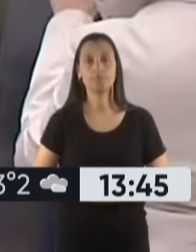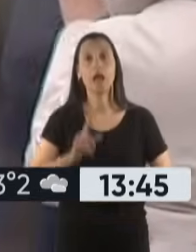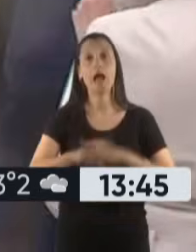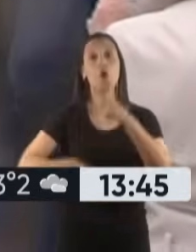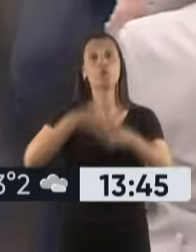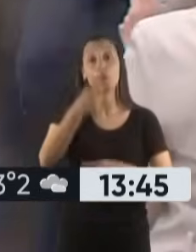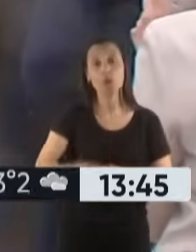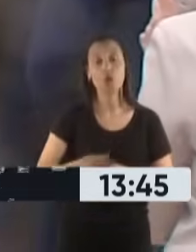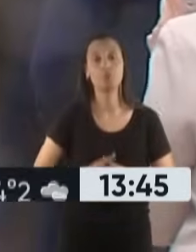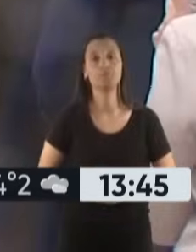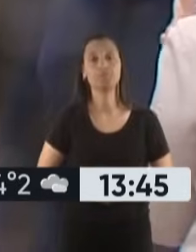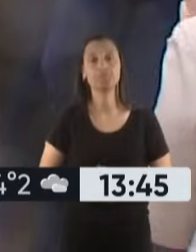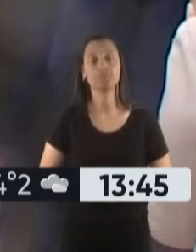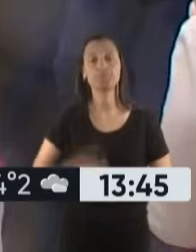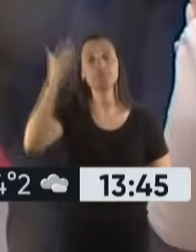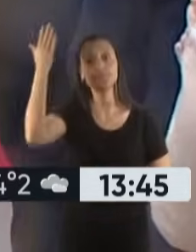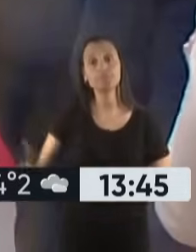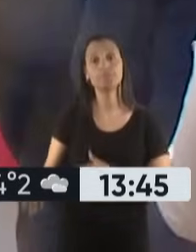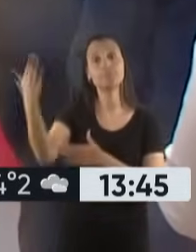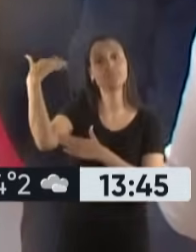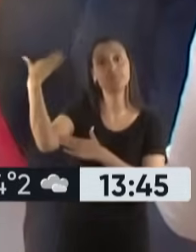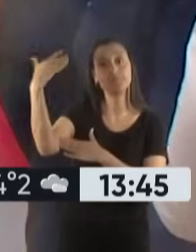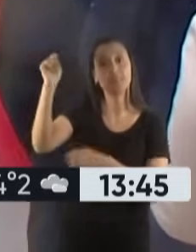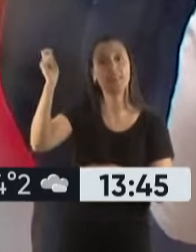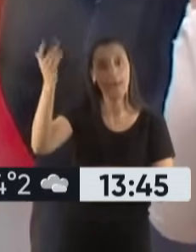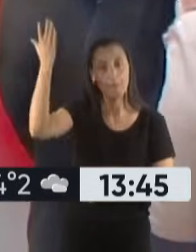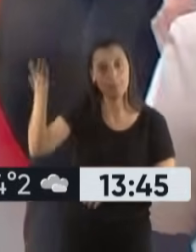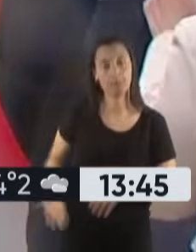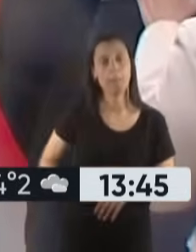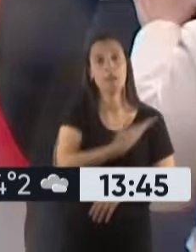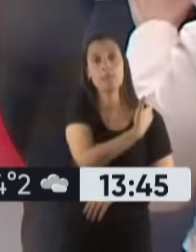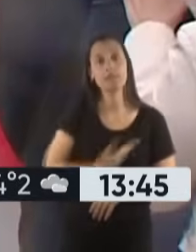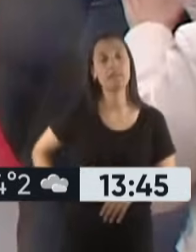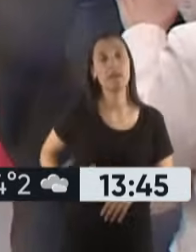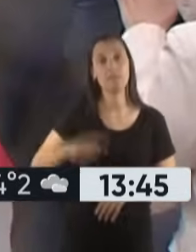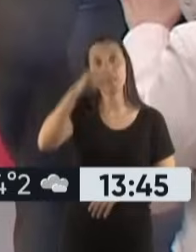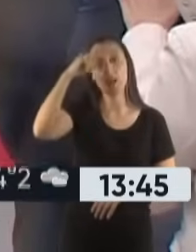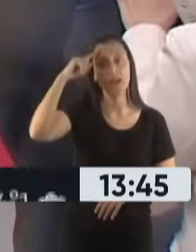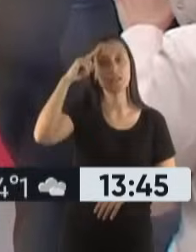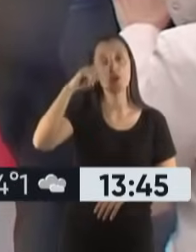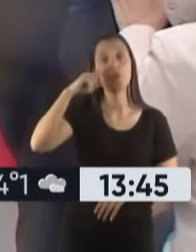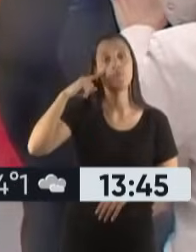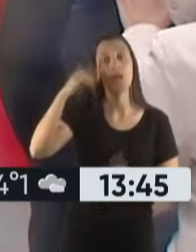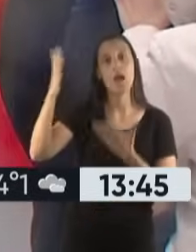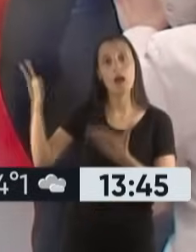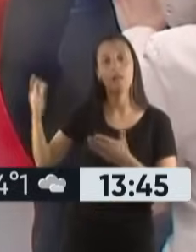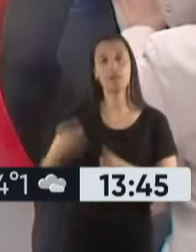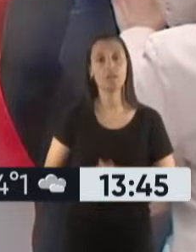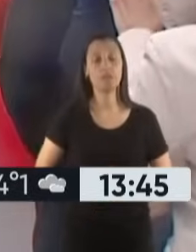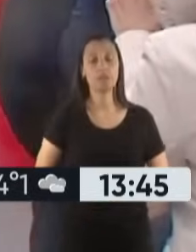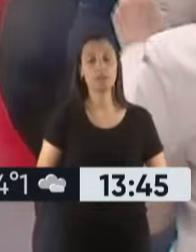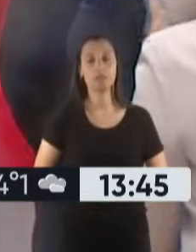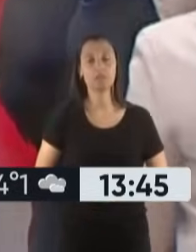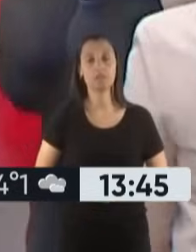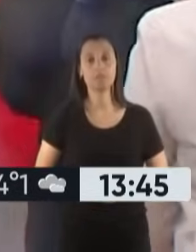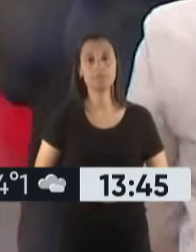Seguido, hace uso de la palabra el señor presidente de la Nación, doctor